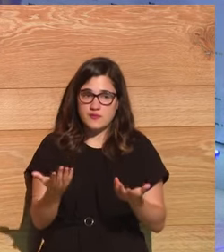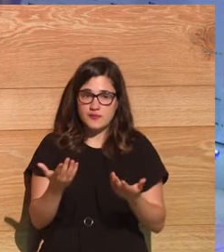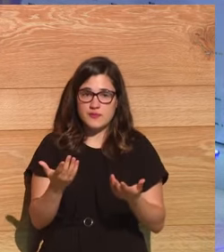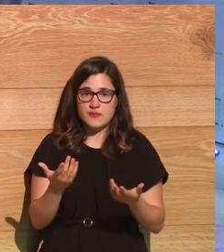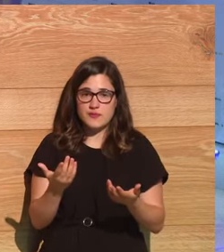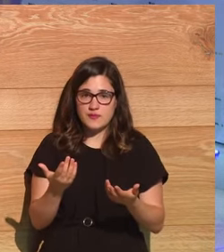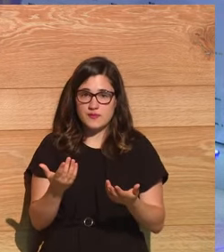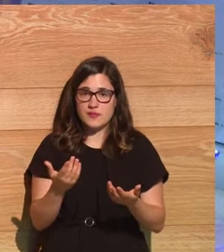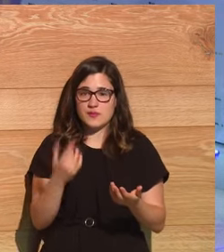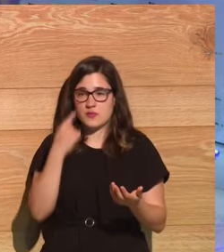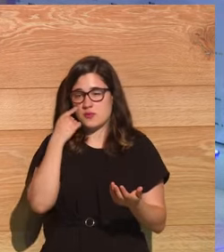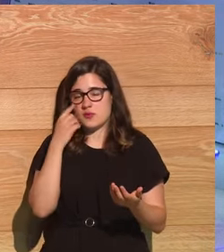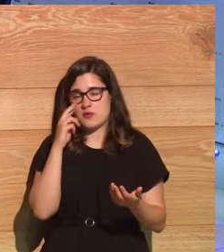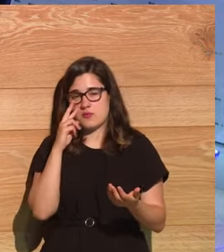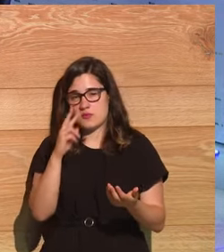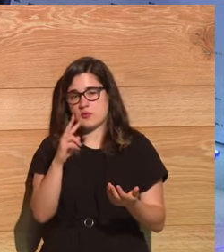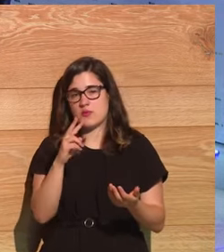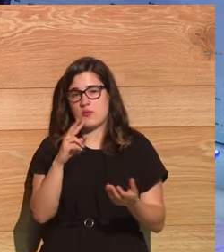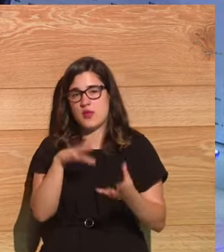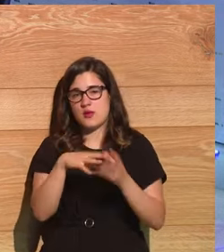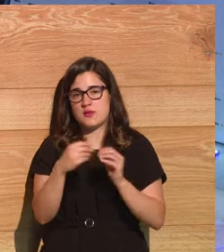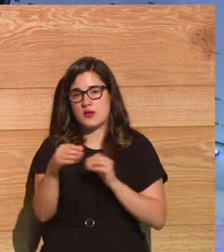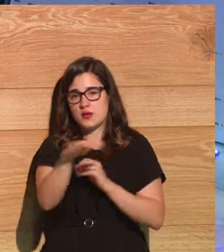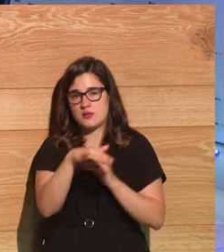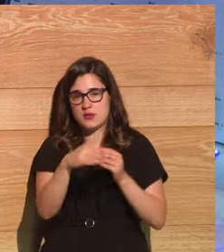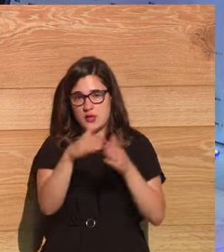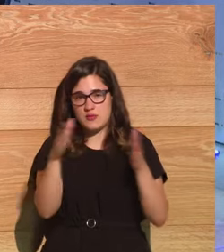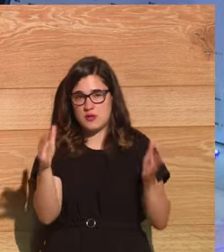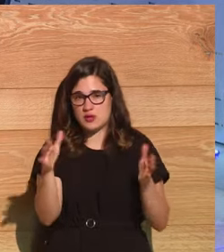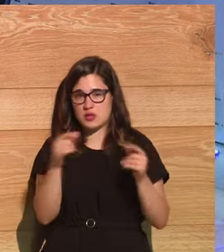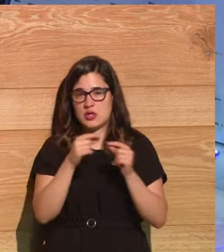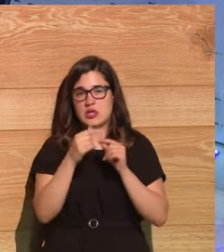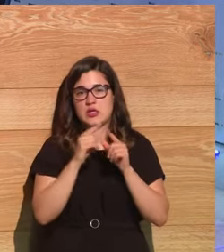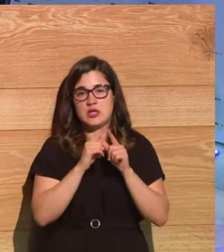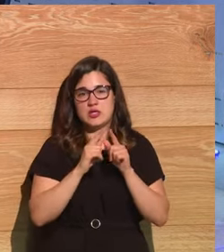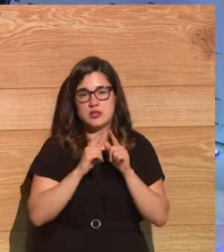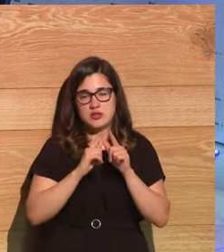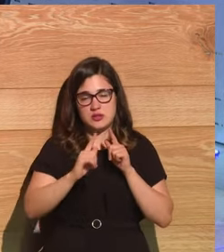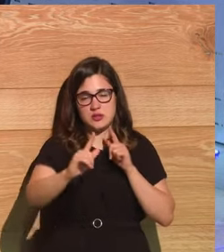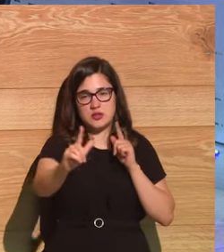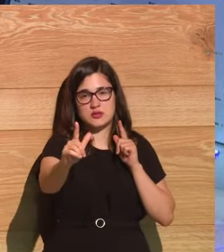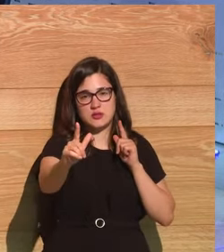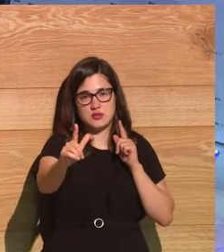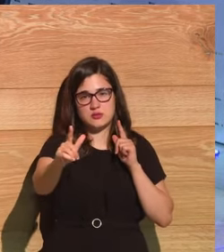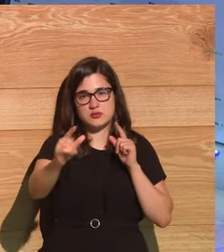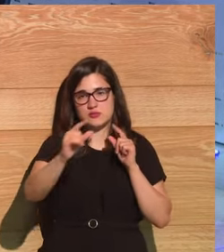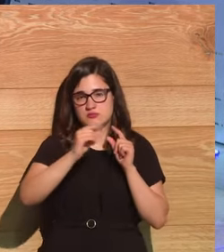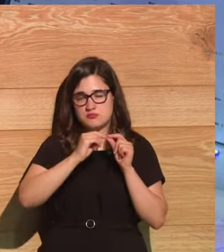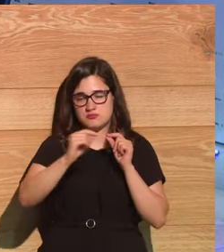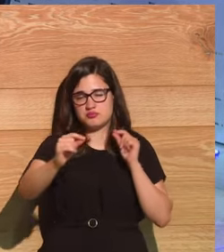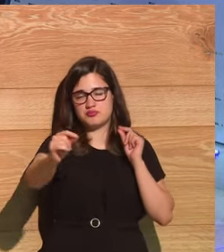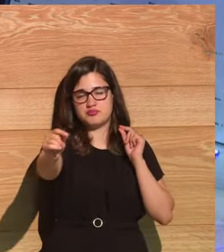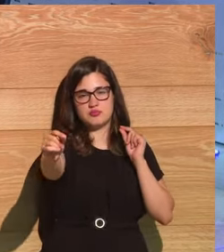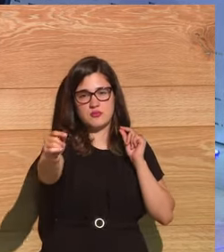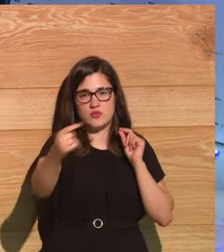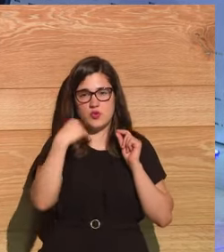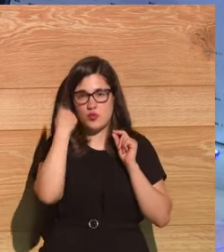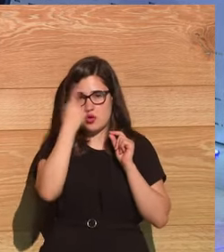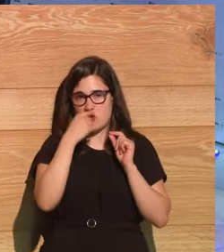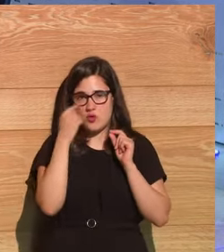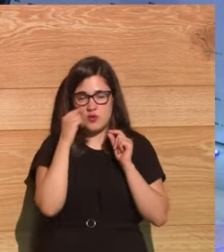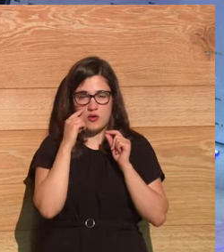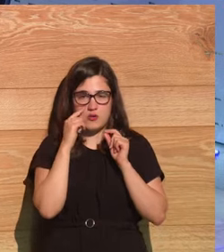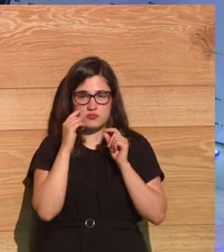todo una mirada, una visión adaptada a espacios abiertos, a las distancias, ¿no? Acostumbrados, optimizado el ojo para el